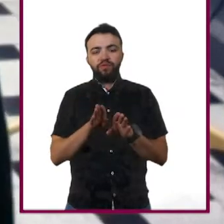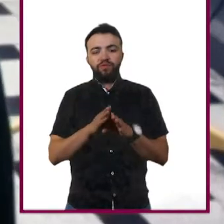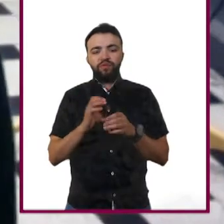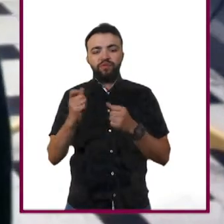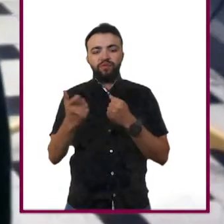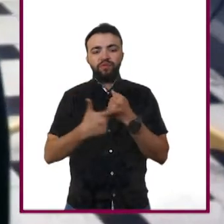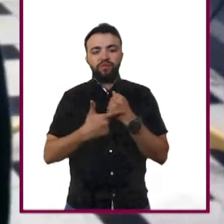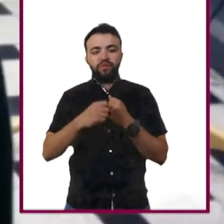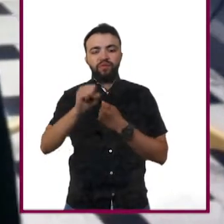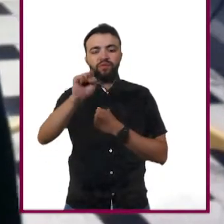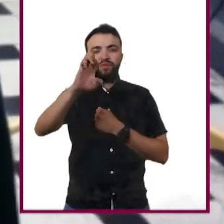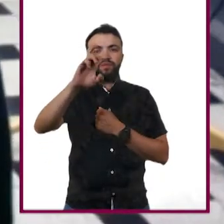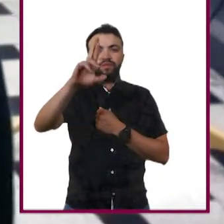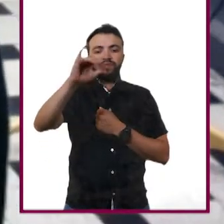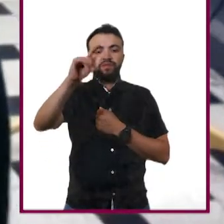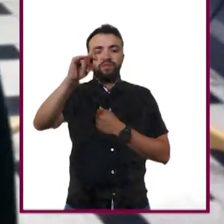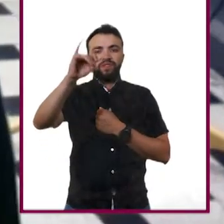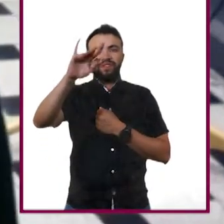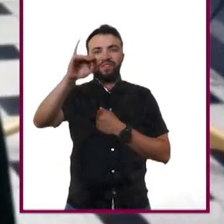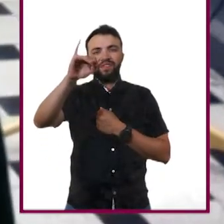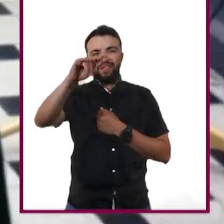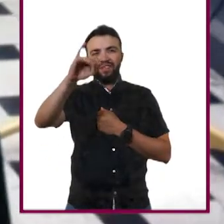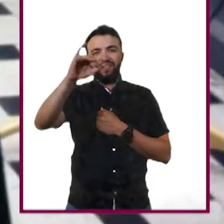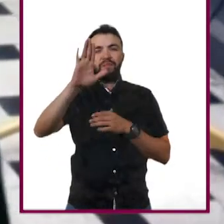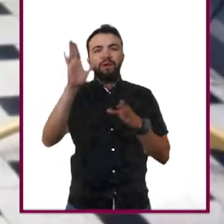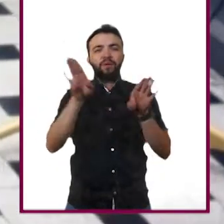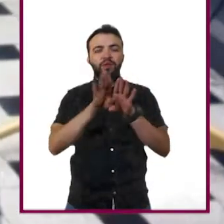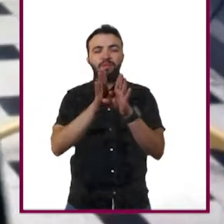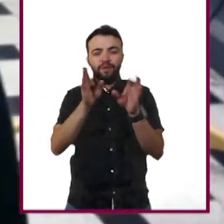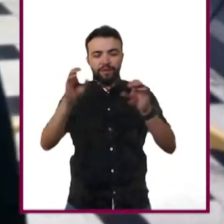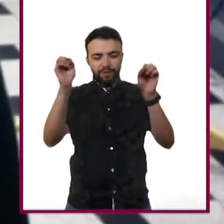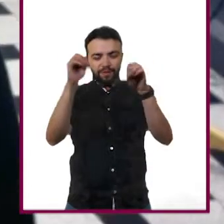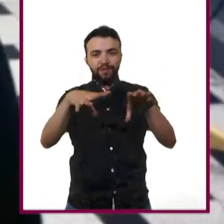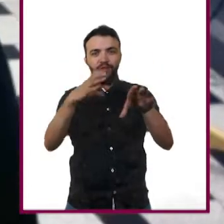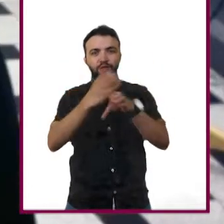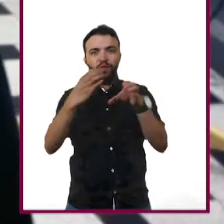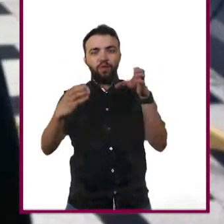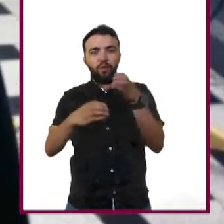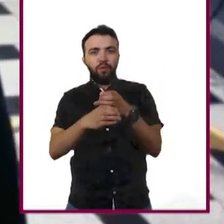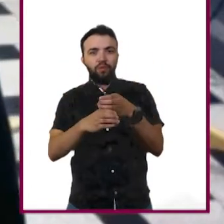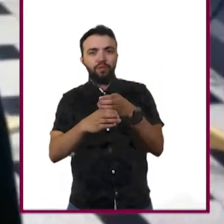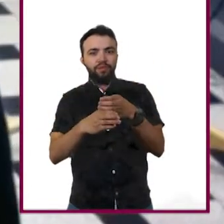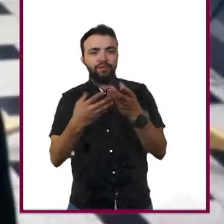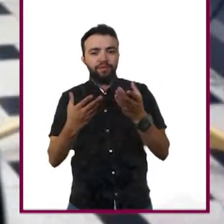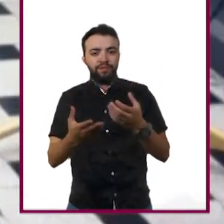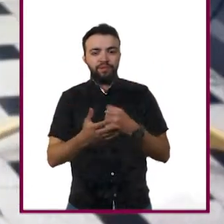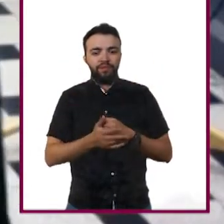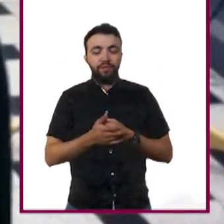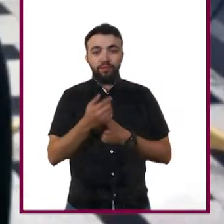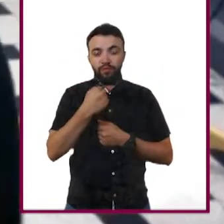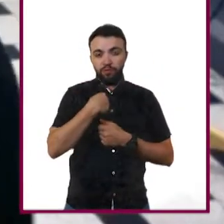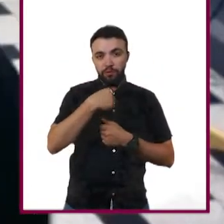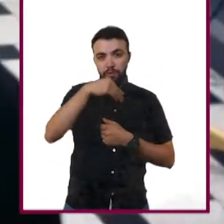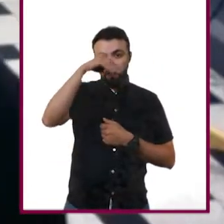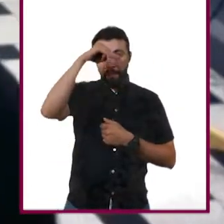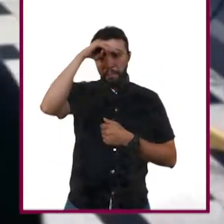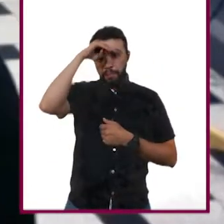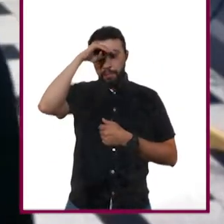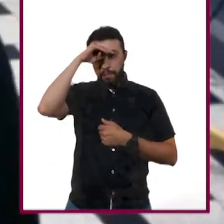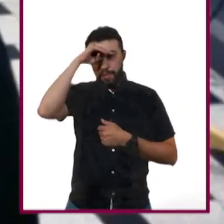es un poco como un acto mágico de encuentro fortuito con las cosas. Yo pensé que iba a